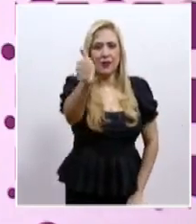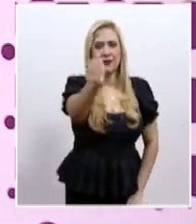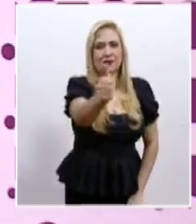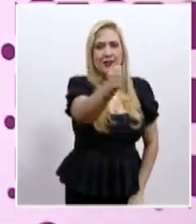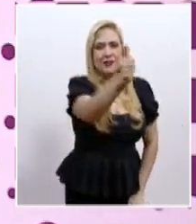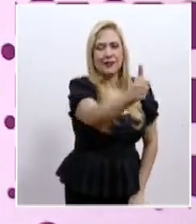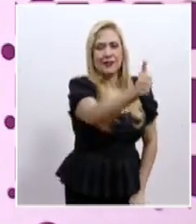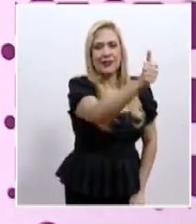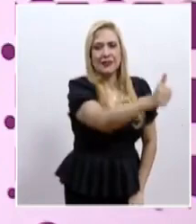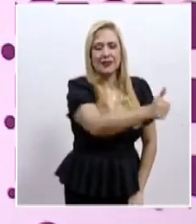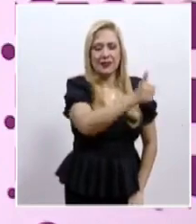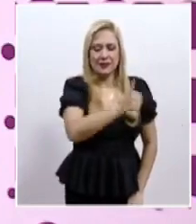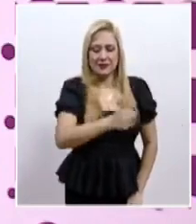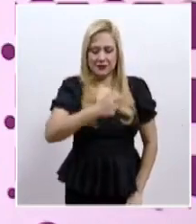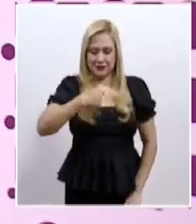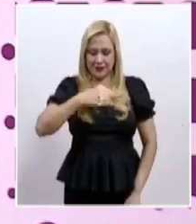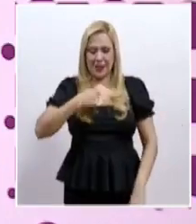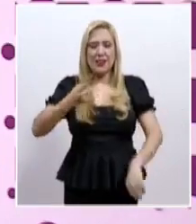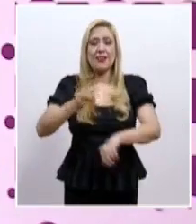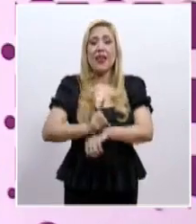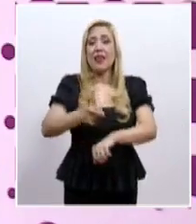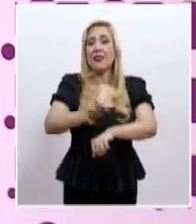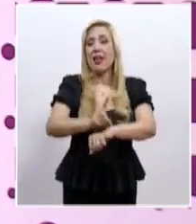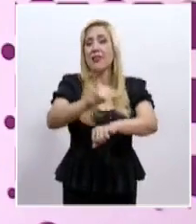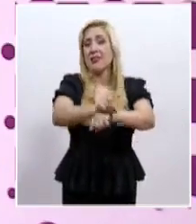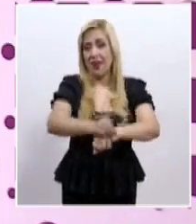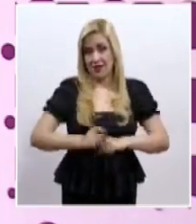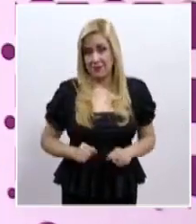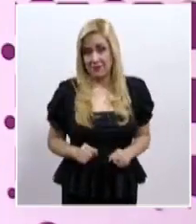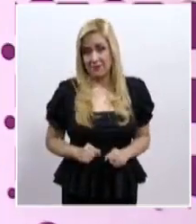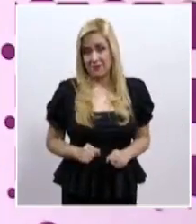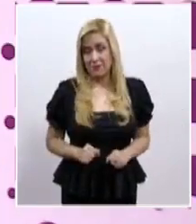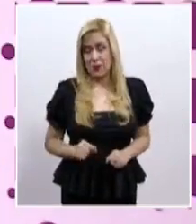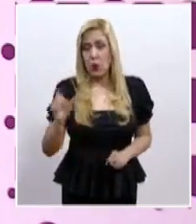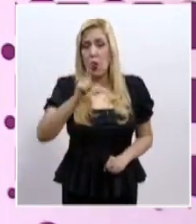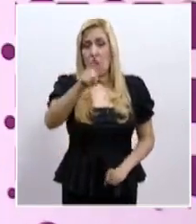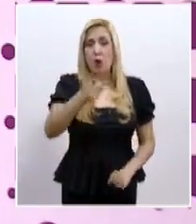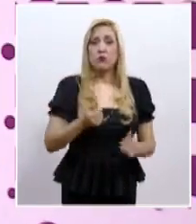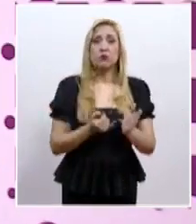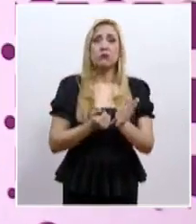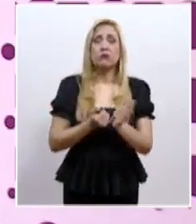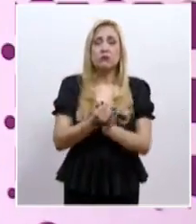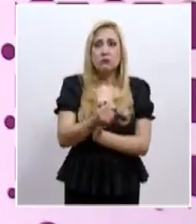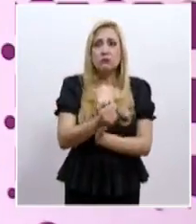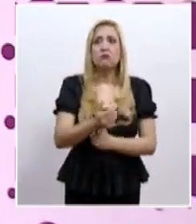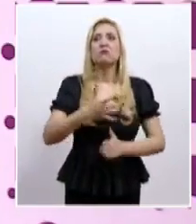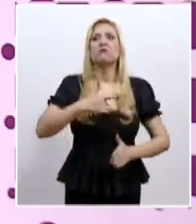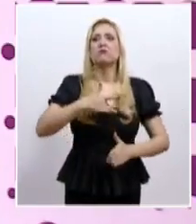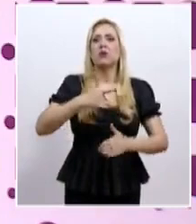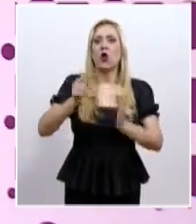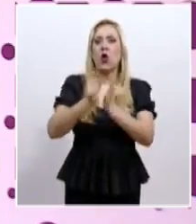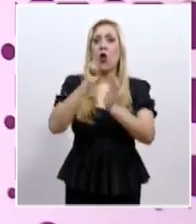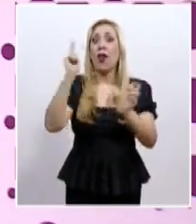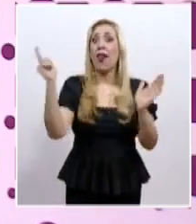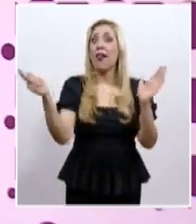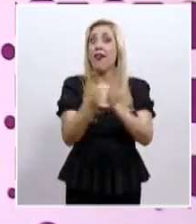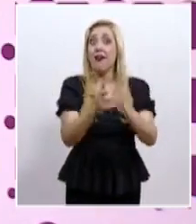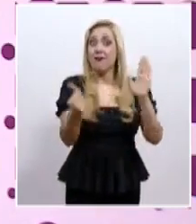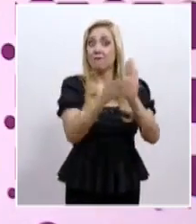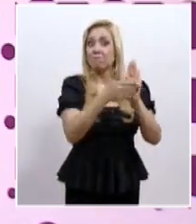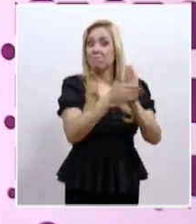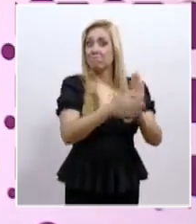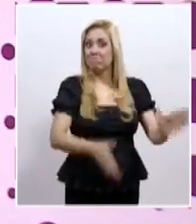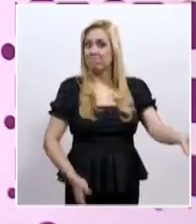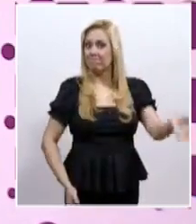y nosotros hace al diario. Y estas decisiones, cuando se toman en un ambiente de seguridad jurídica, donde